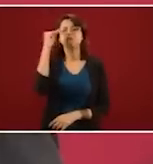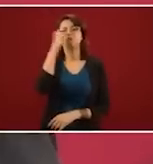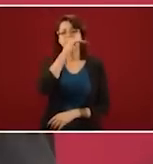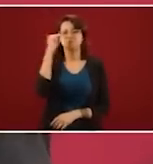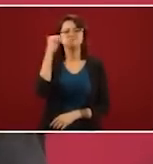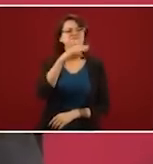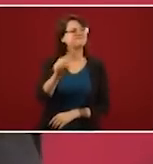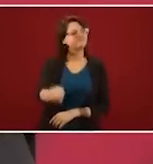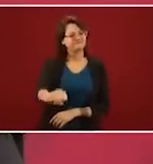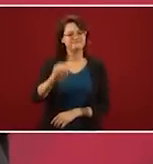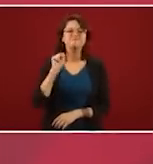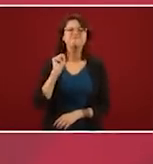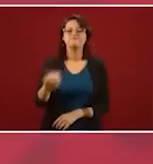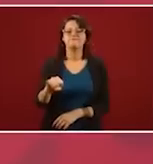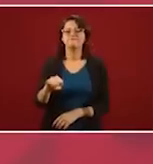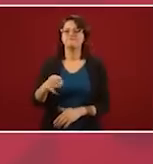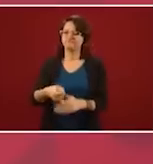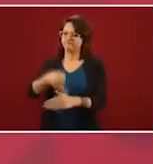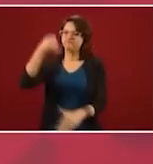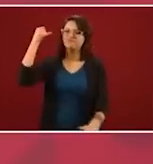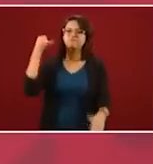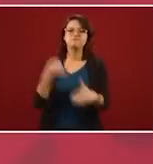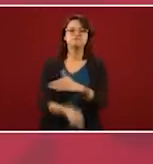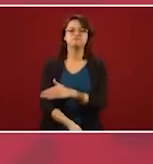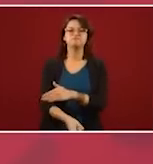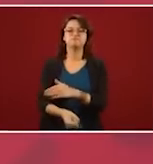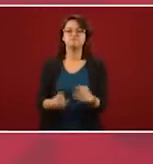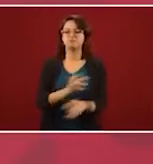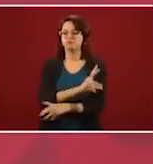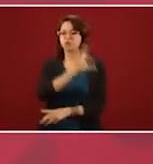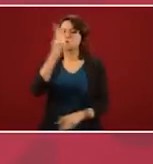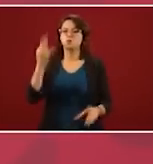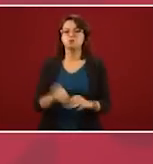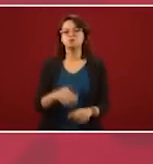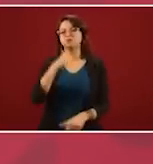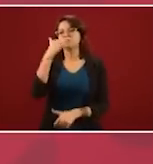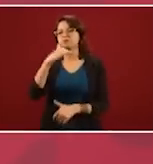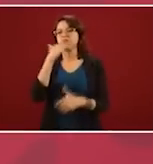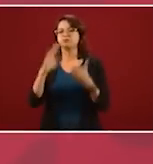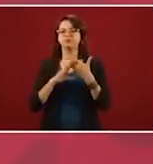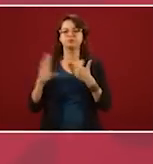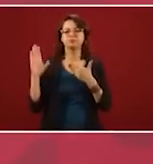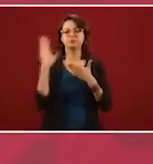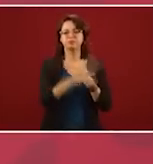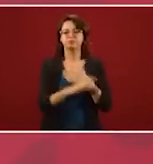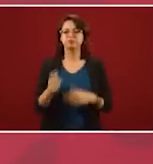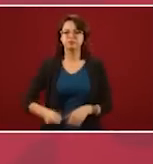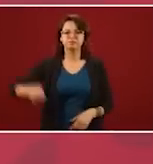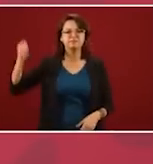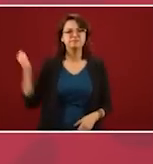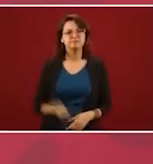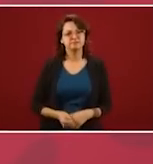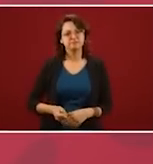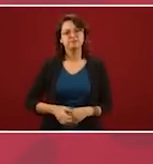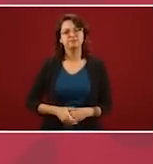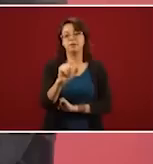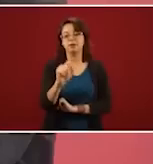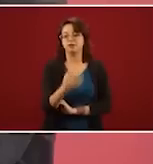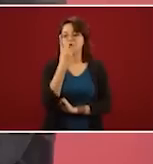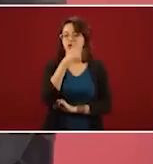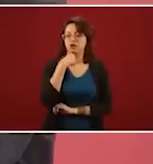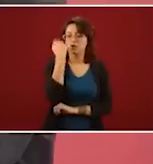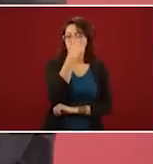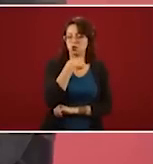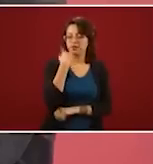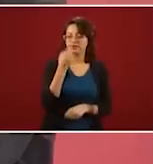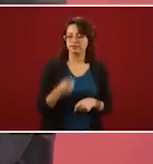y claro que vamos a fondo en el combate a la corrupción. Me canso ganso.